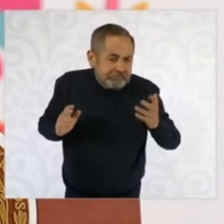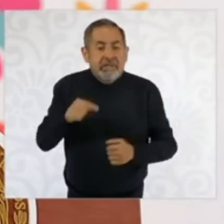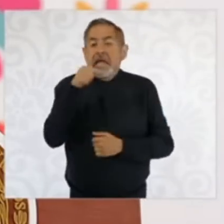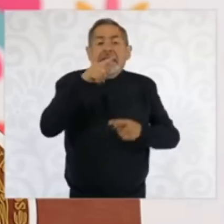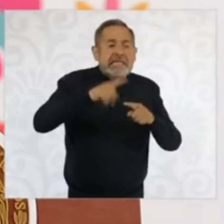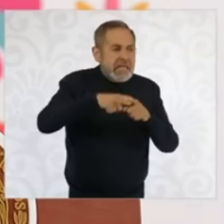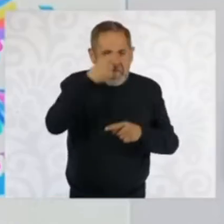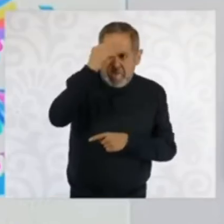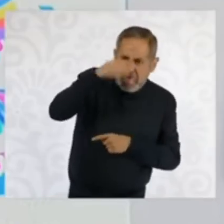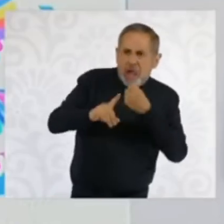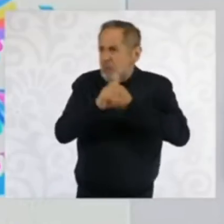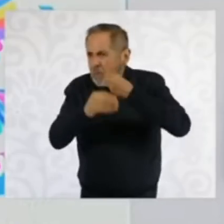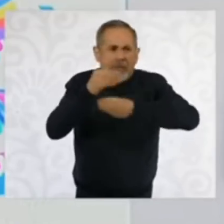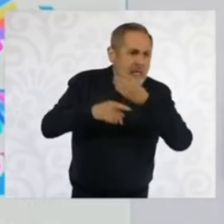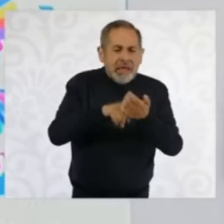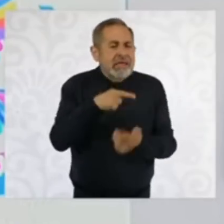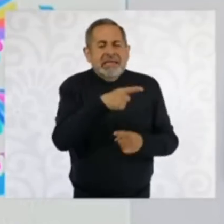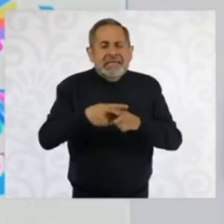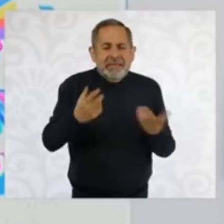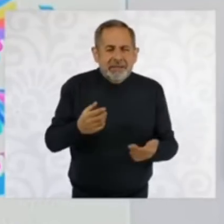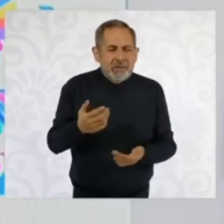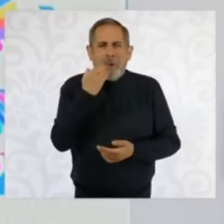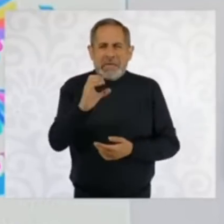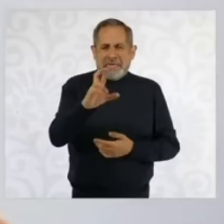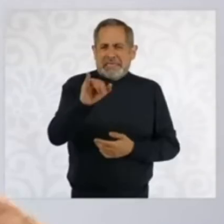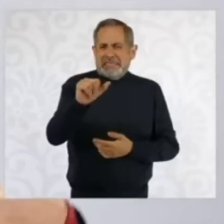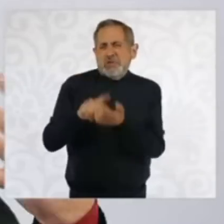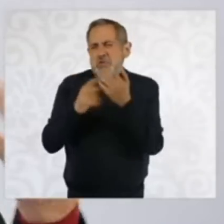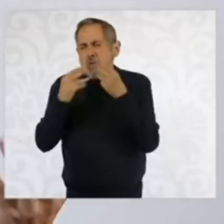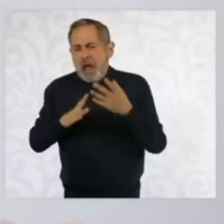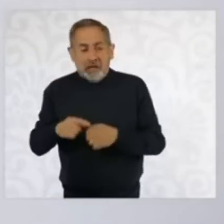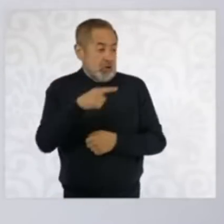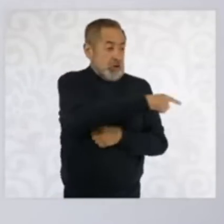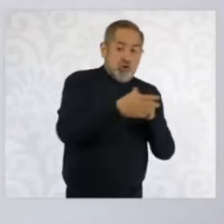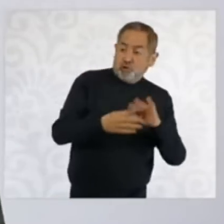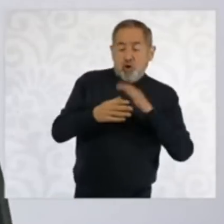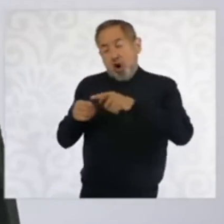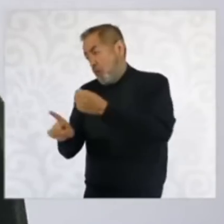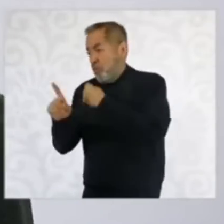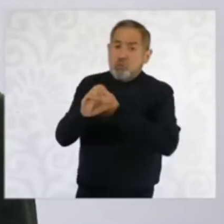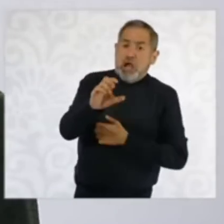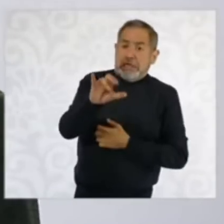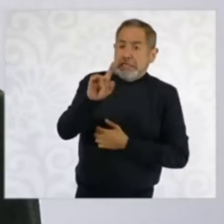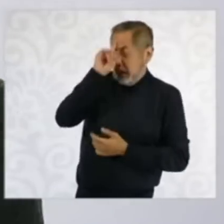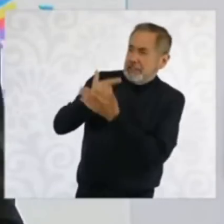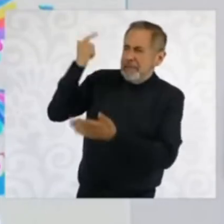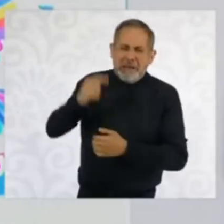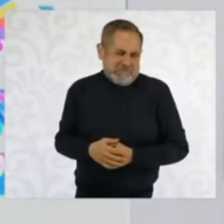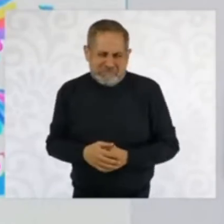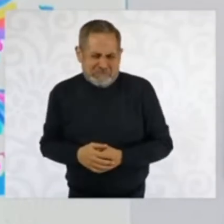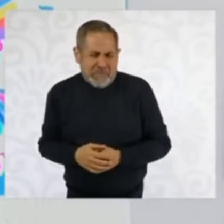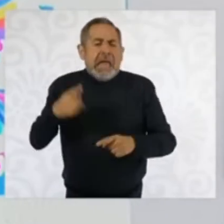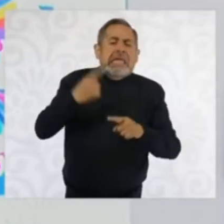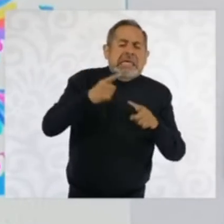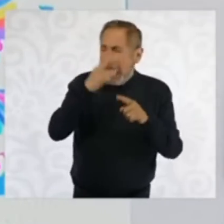un problema constitucional? Porque ni siquiera le quiero llamar crisis, porque así le llaman nuestros adversarios. ¿Quién lo está